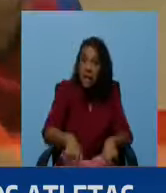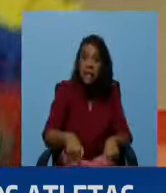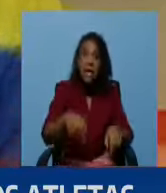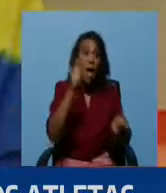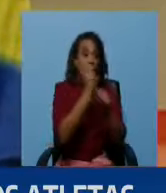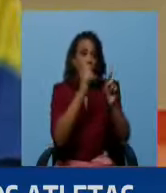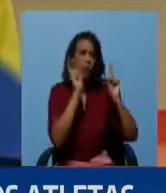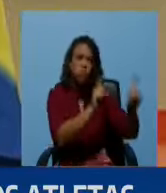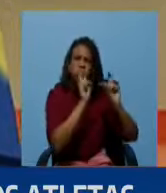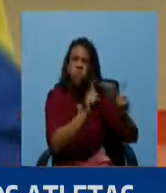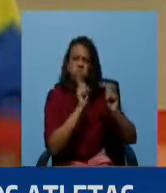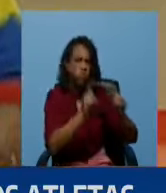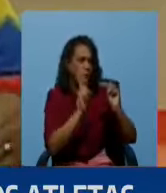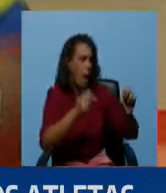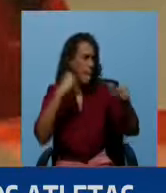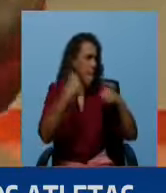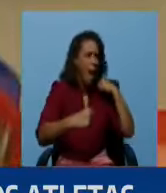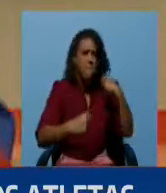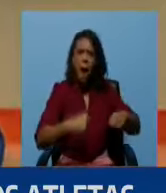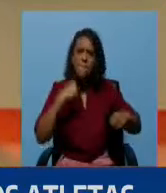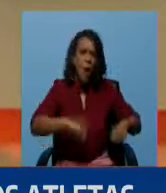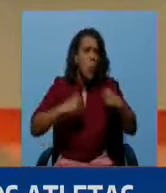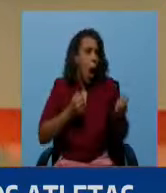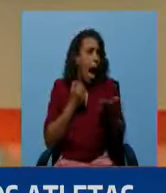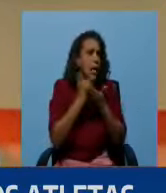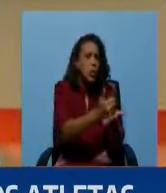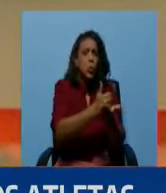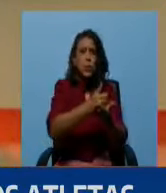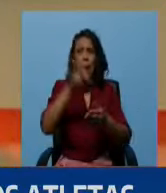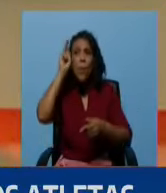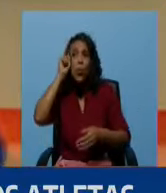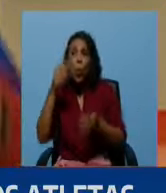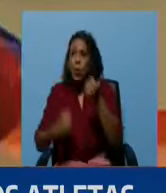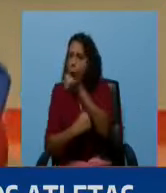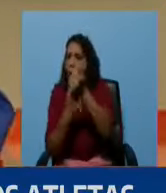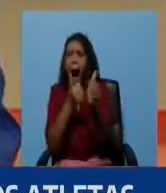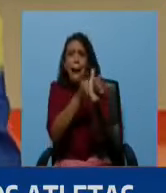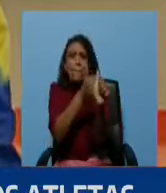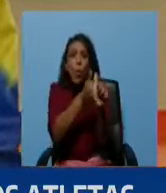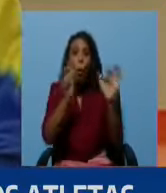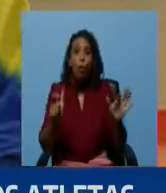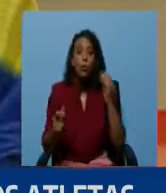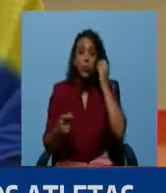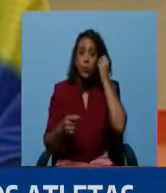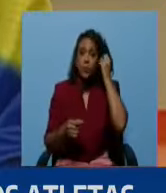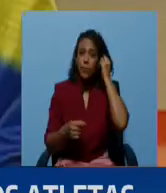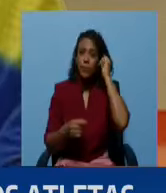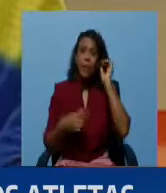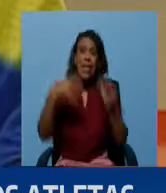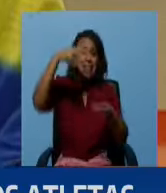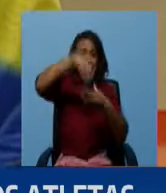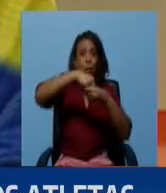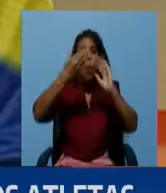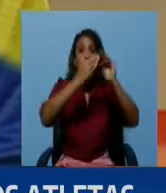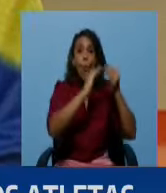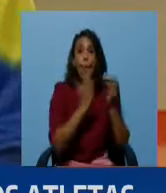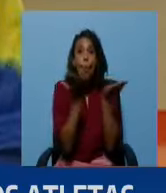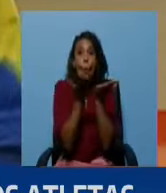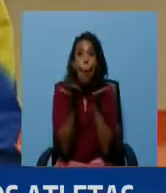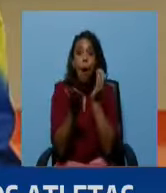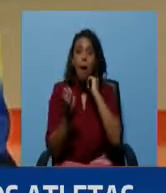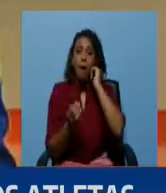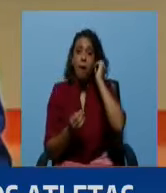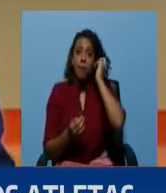y preparen a nuestros atletas, ayuden a nuestros entrenadores, estén en nuestras escuelas, y Venezuela vaya